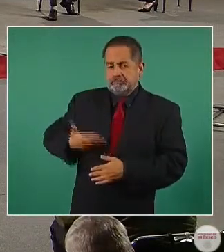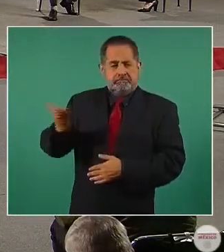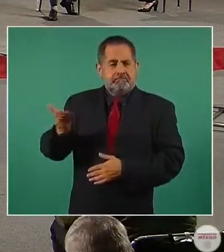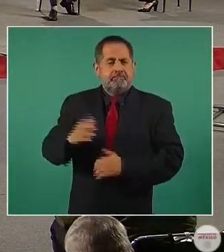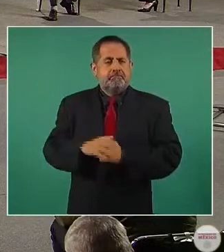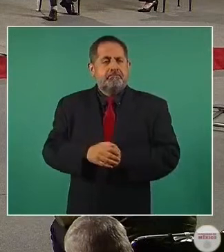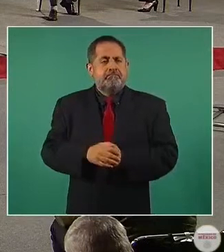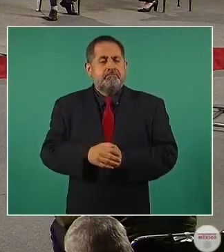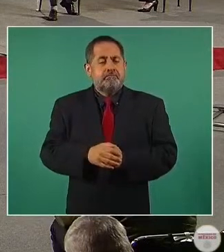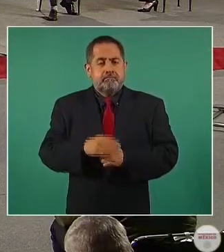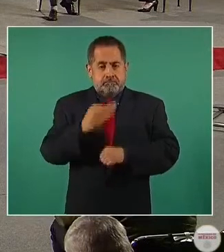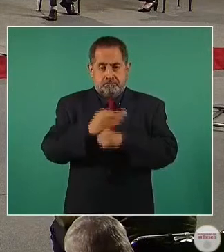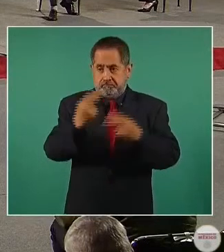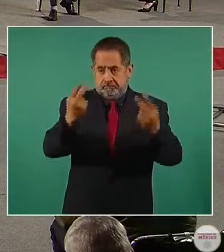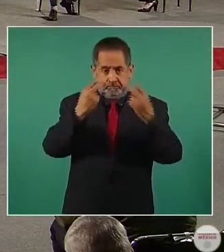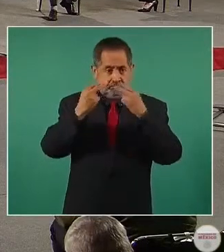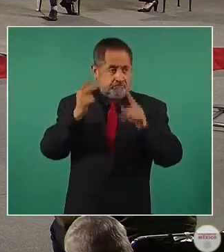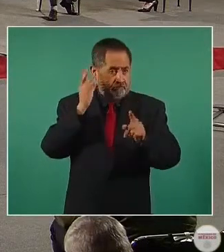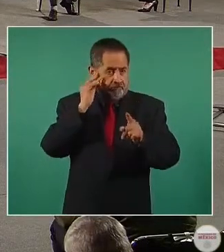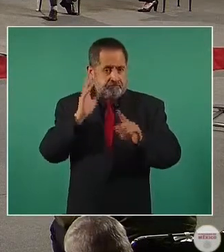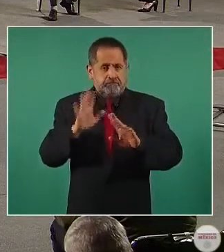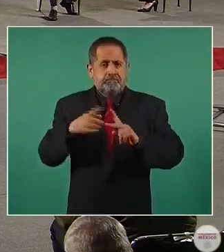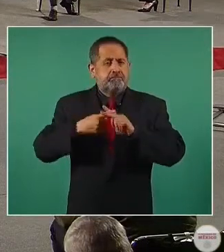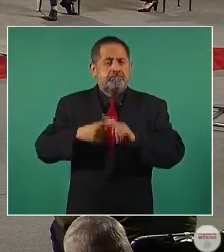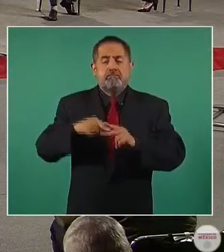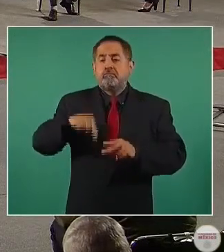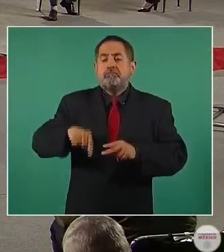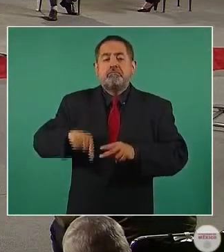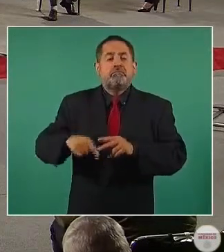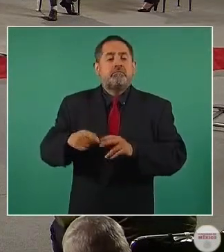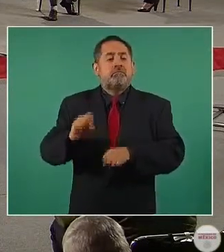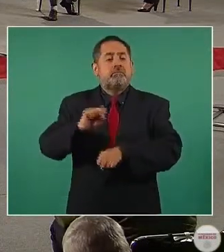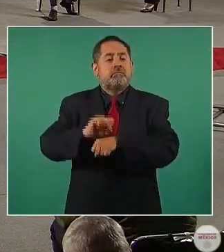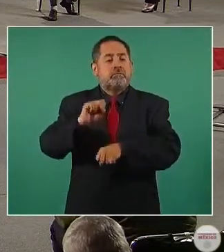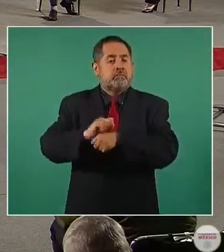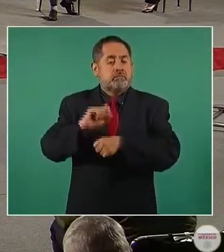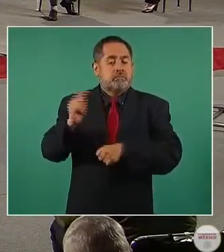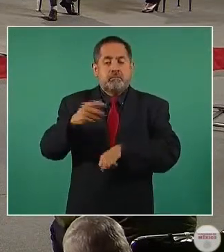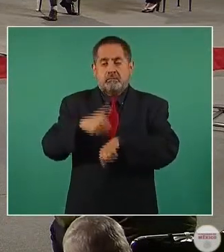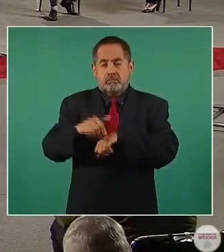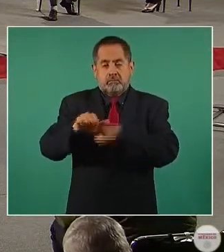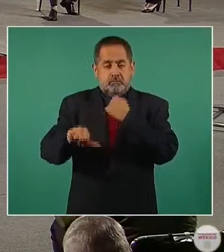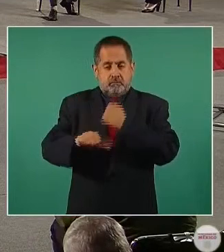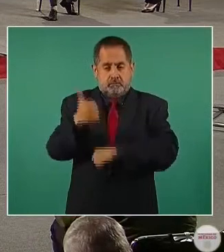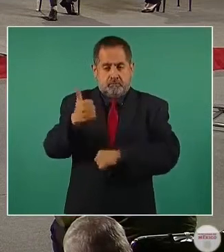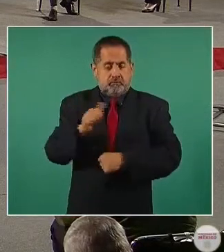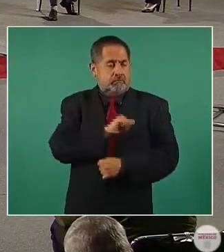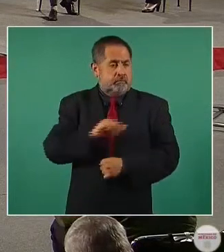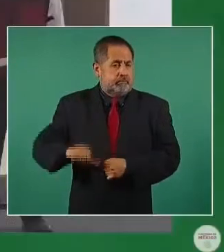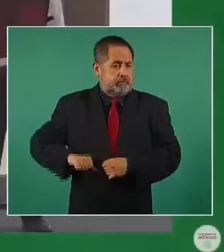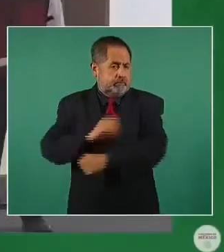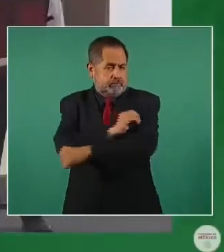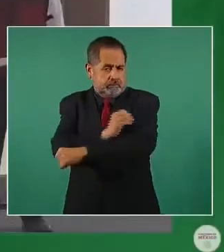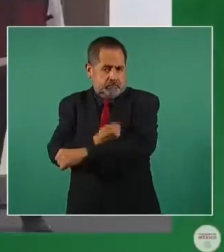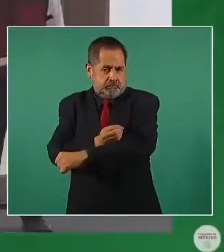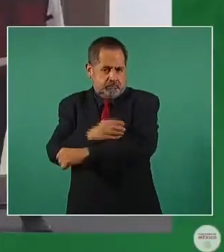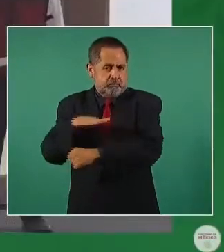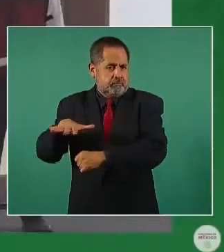todos quienes nos escuchan. Estamos en la secundaria técnica número 11, en la alcaldía Álvaro Obregón.